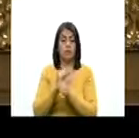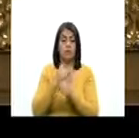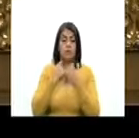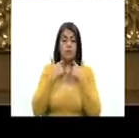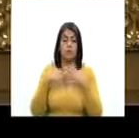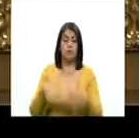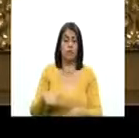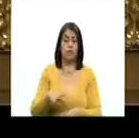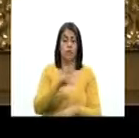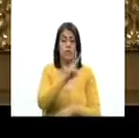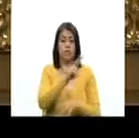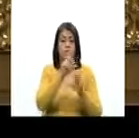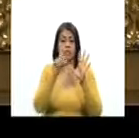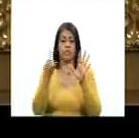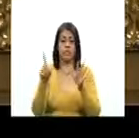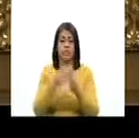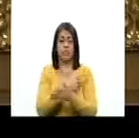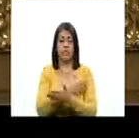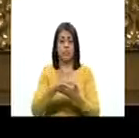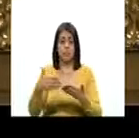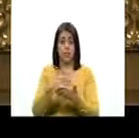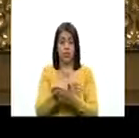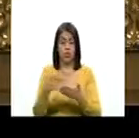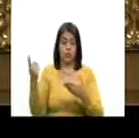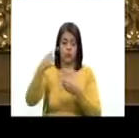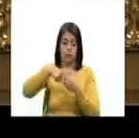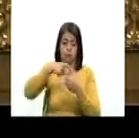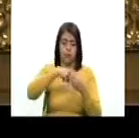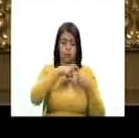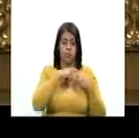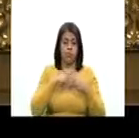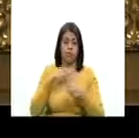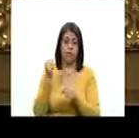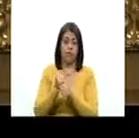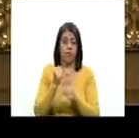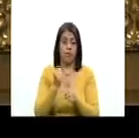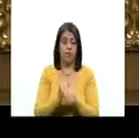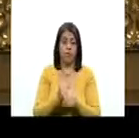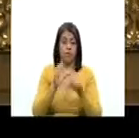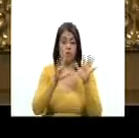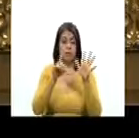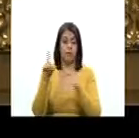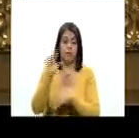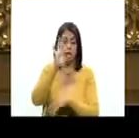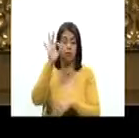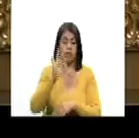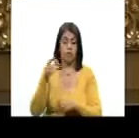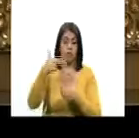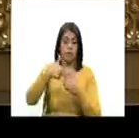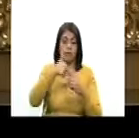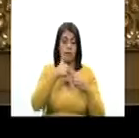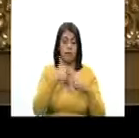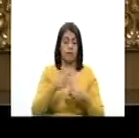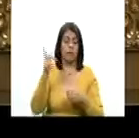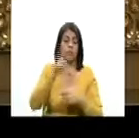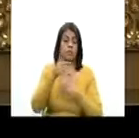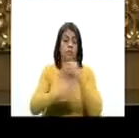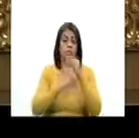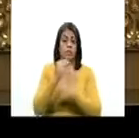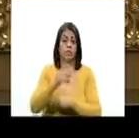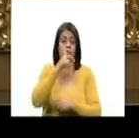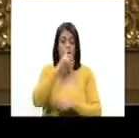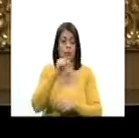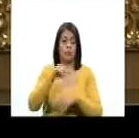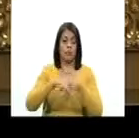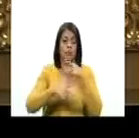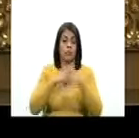una cuenta de 26 millones de seguidores que me la gané trabajando 16 horas por día, 3 años, por decir la